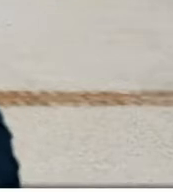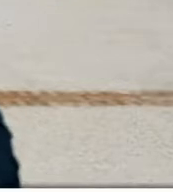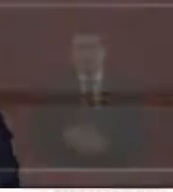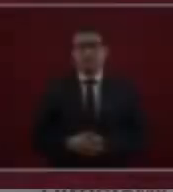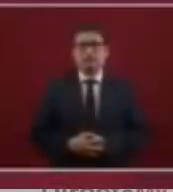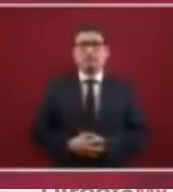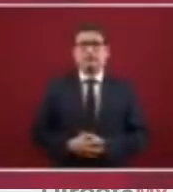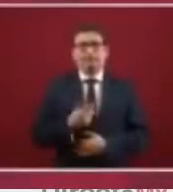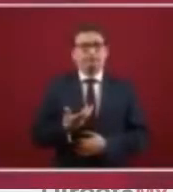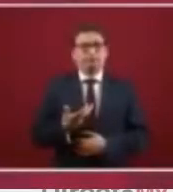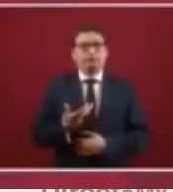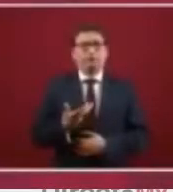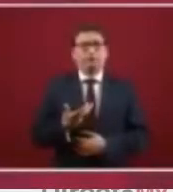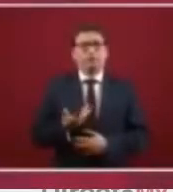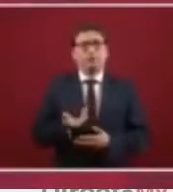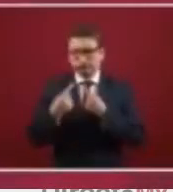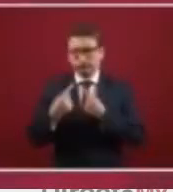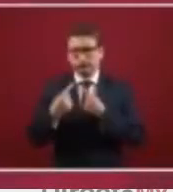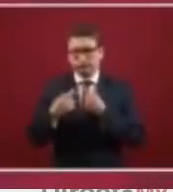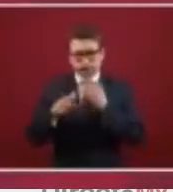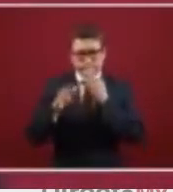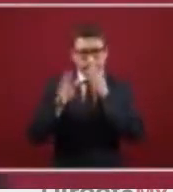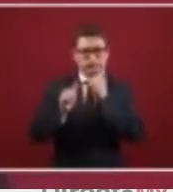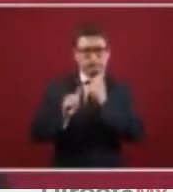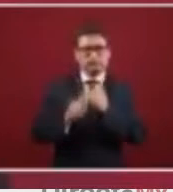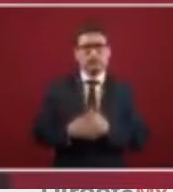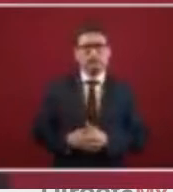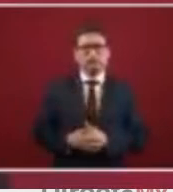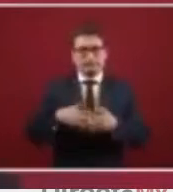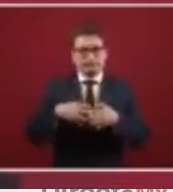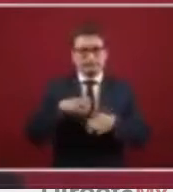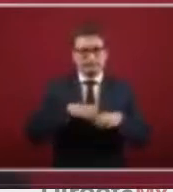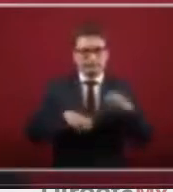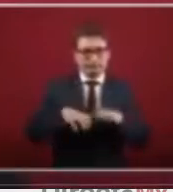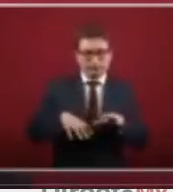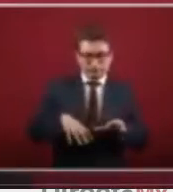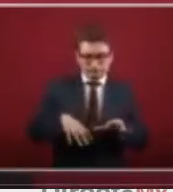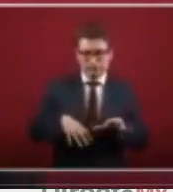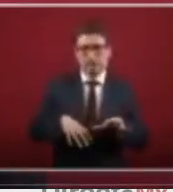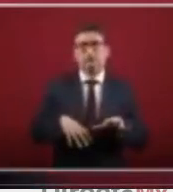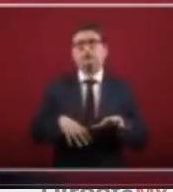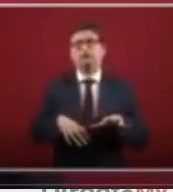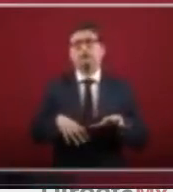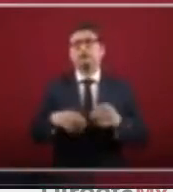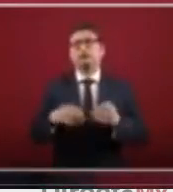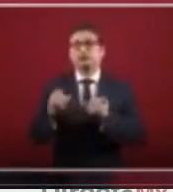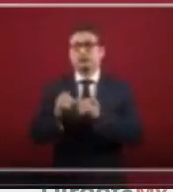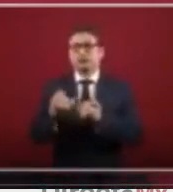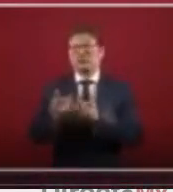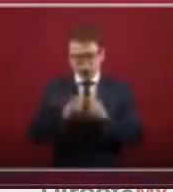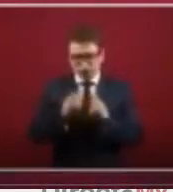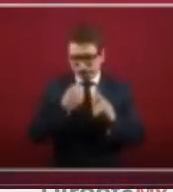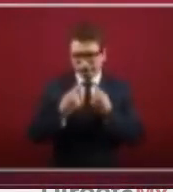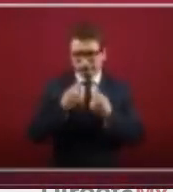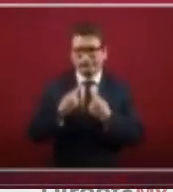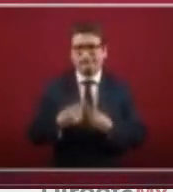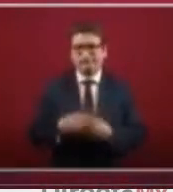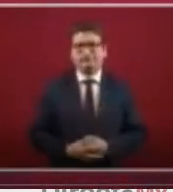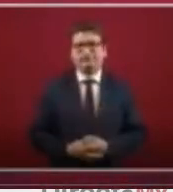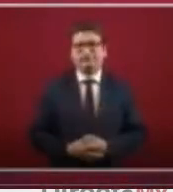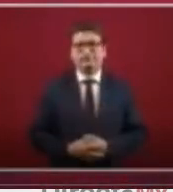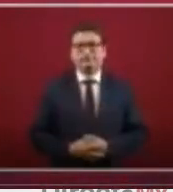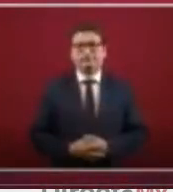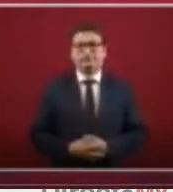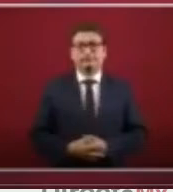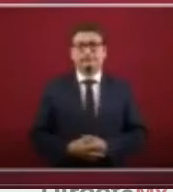tenemos que buscar un acuerdo entre empresas los sindicatos en todo